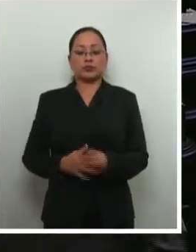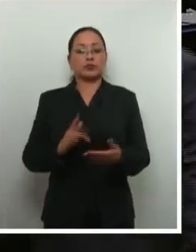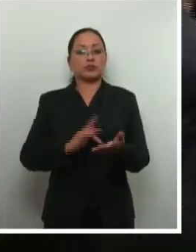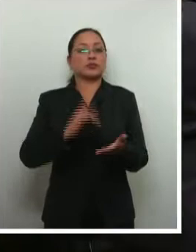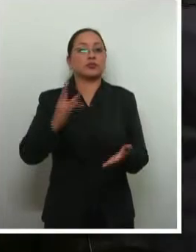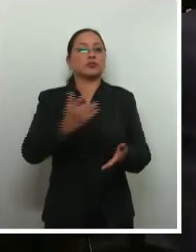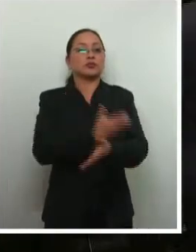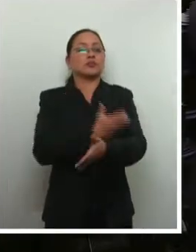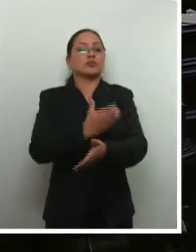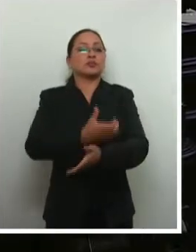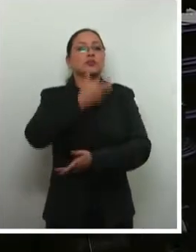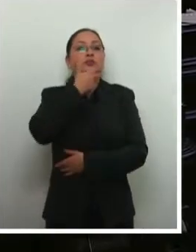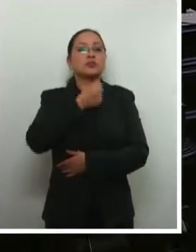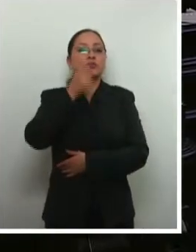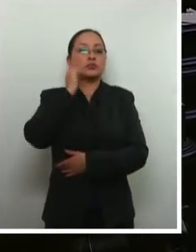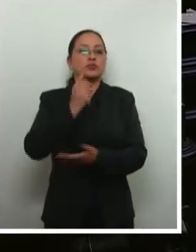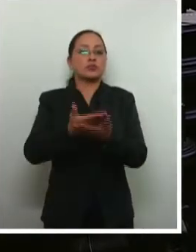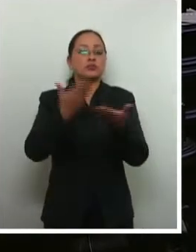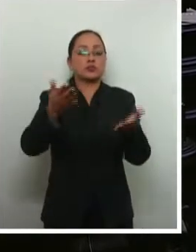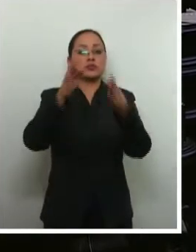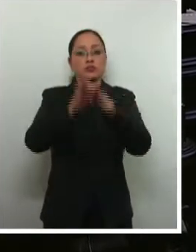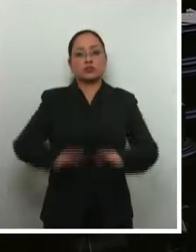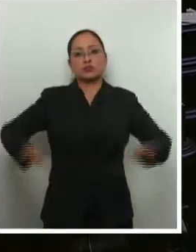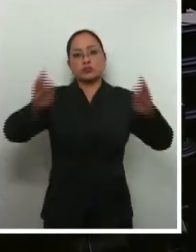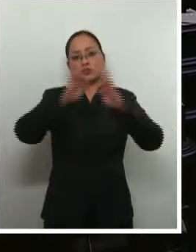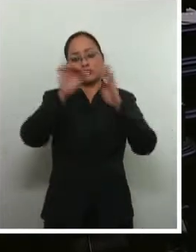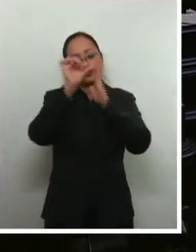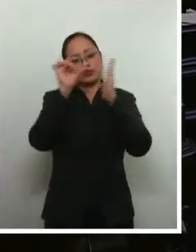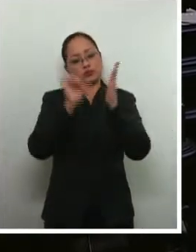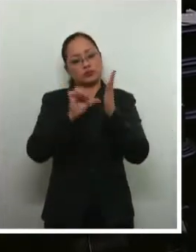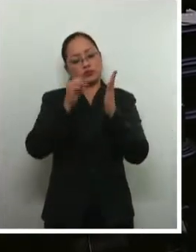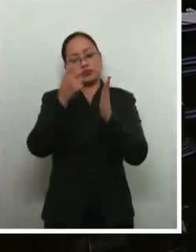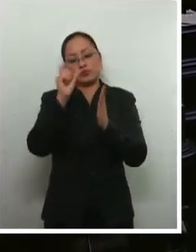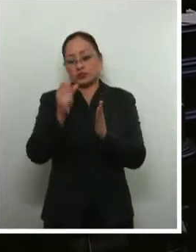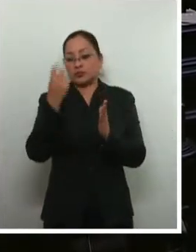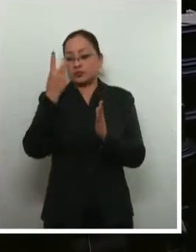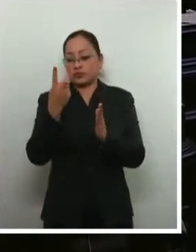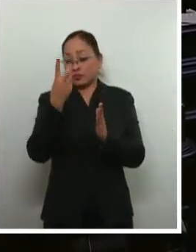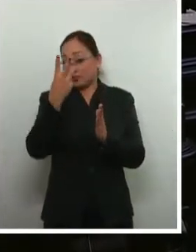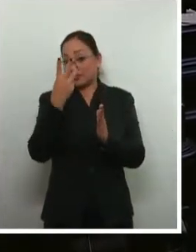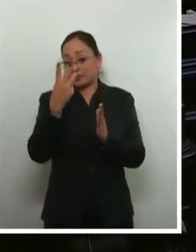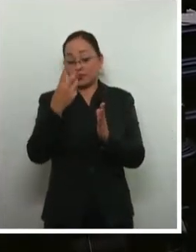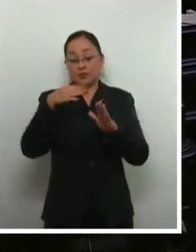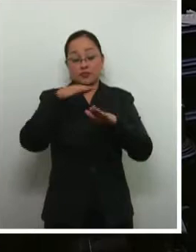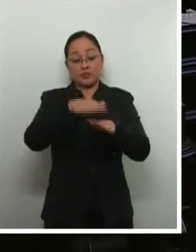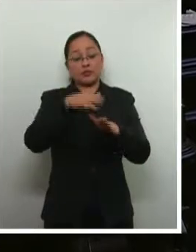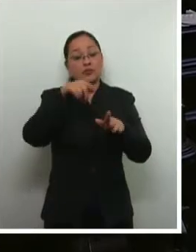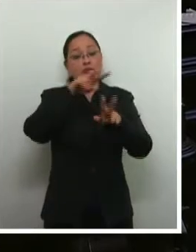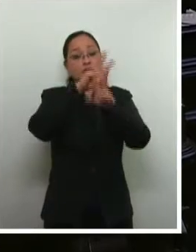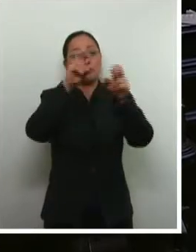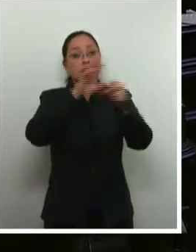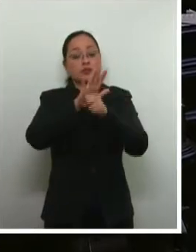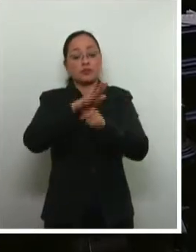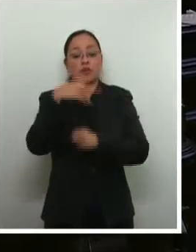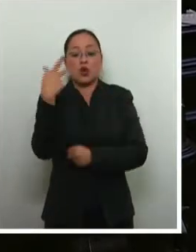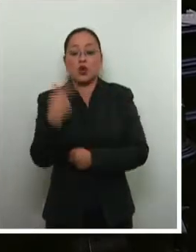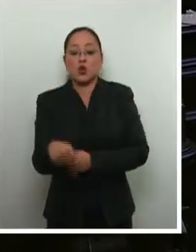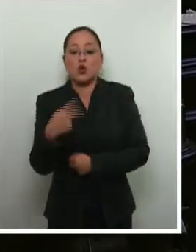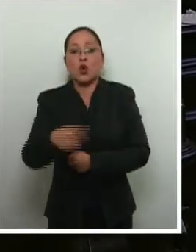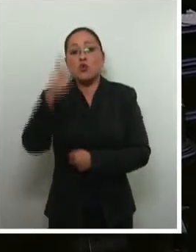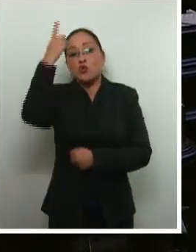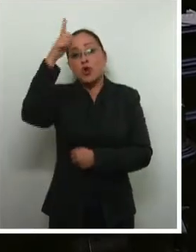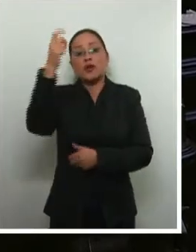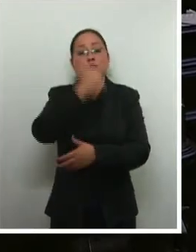Gracias, compañeras, compañeros. Es un importante artículo, el 23, que se refiere al patrimonio de la